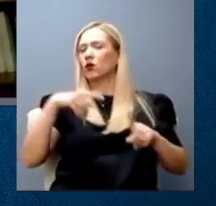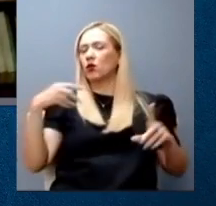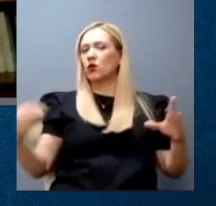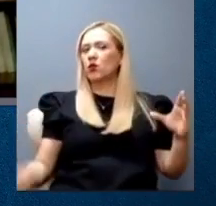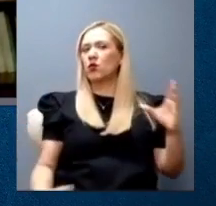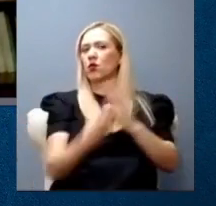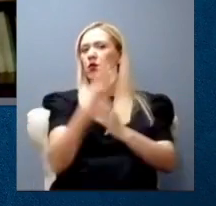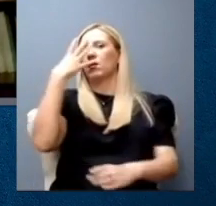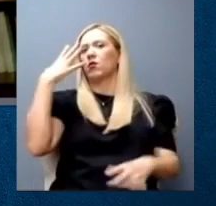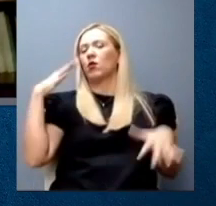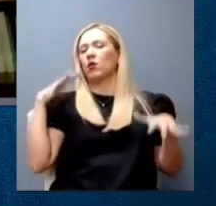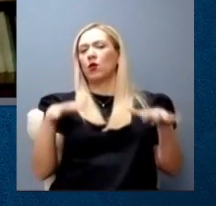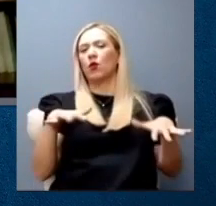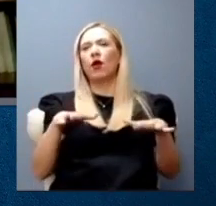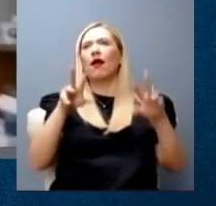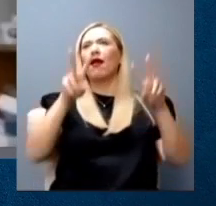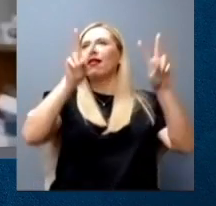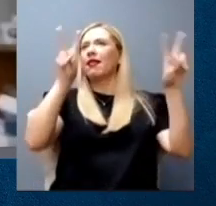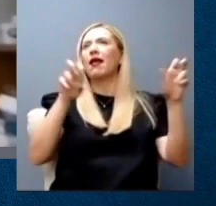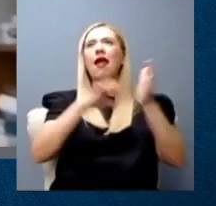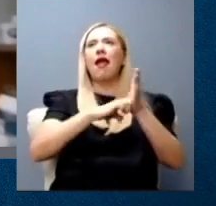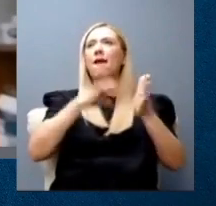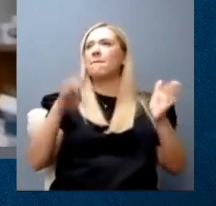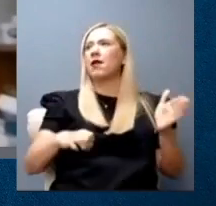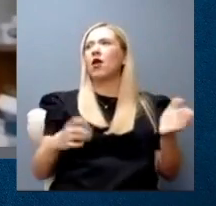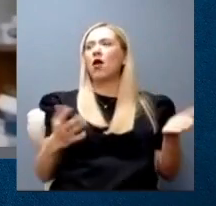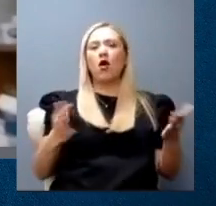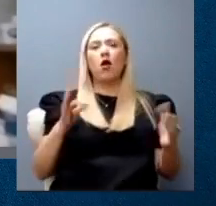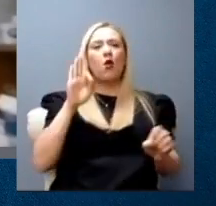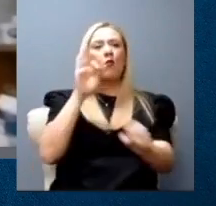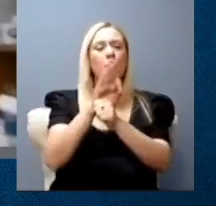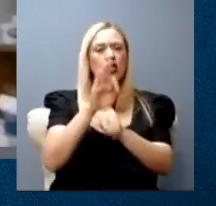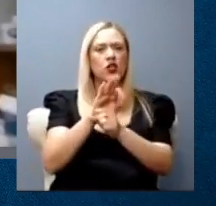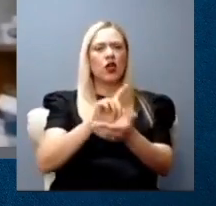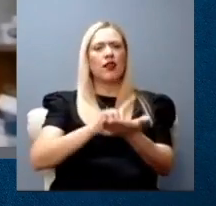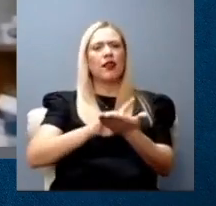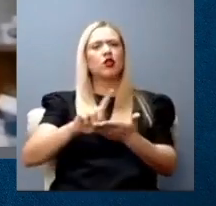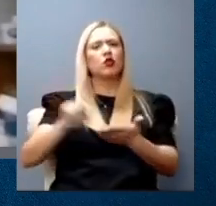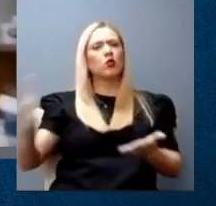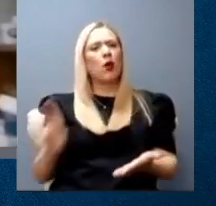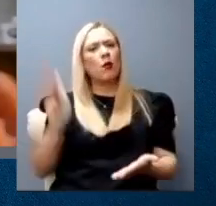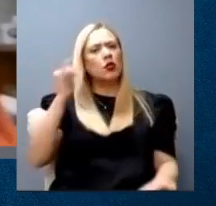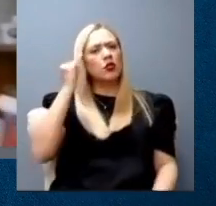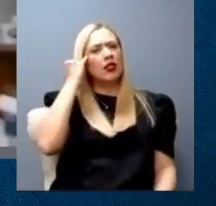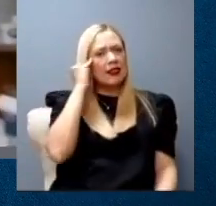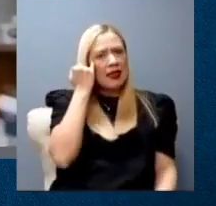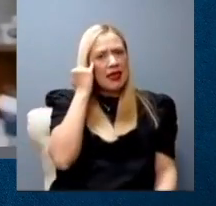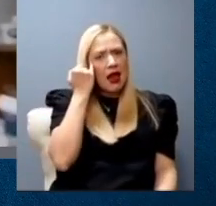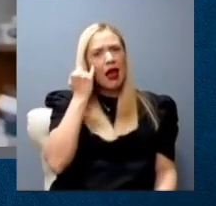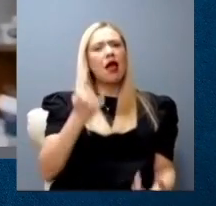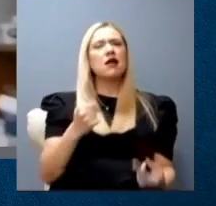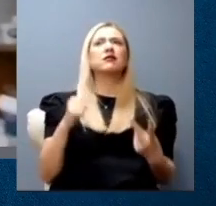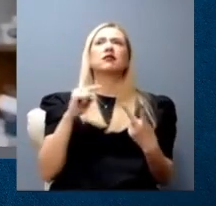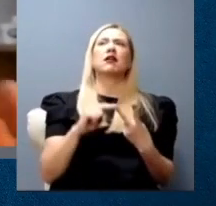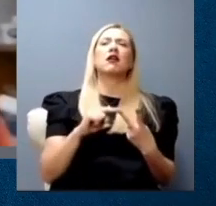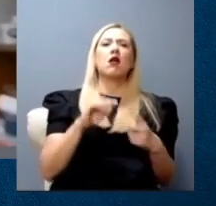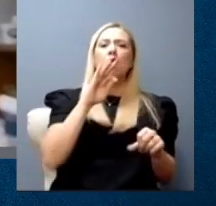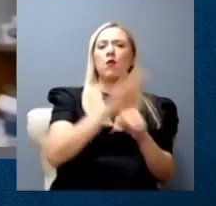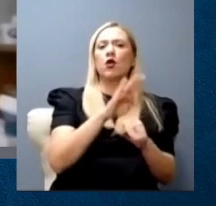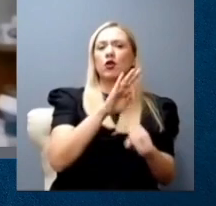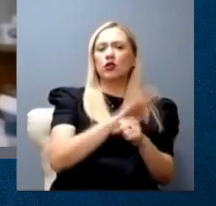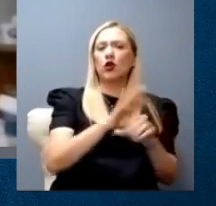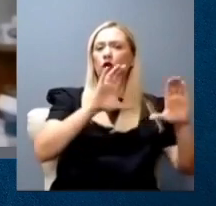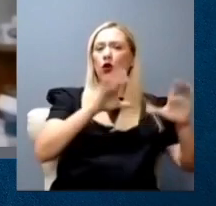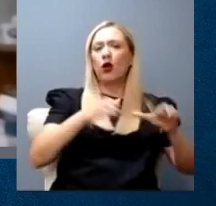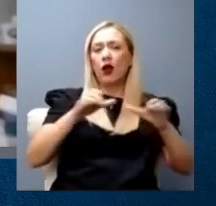por ejemplo, temas como la protección de los derechos de pueblos indígenas, temas como la protección de los